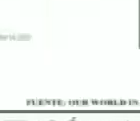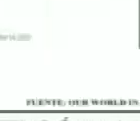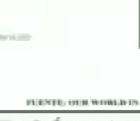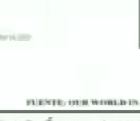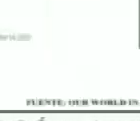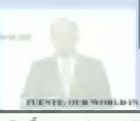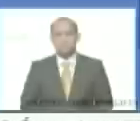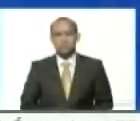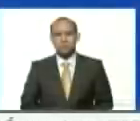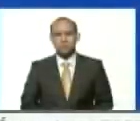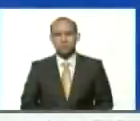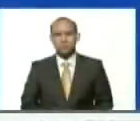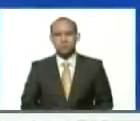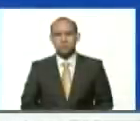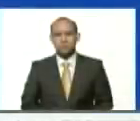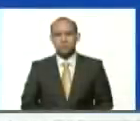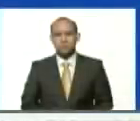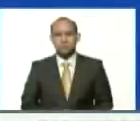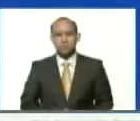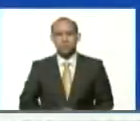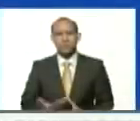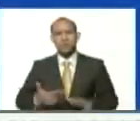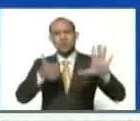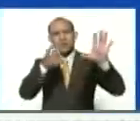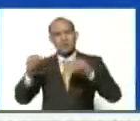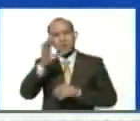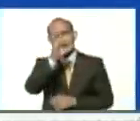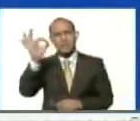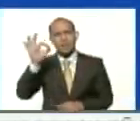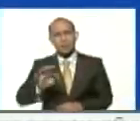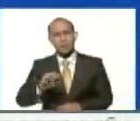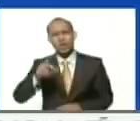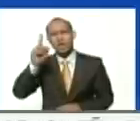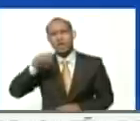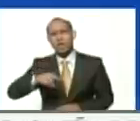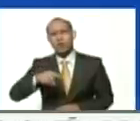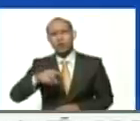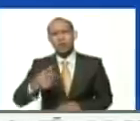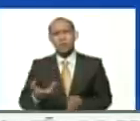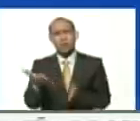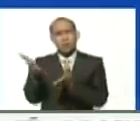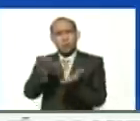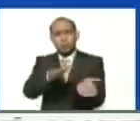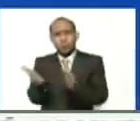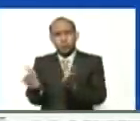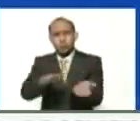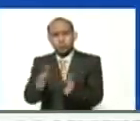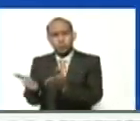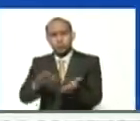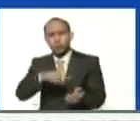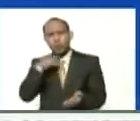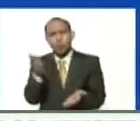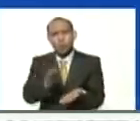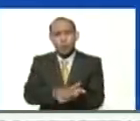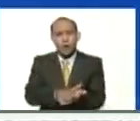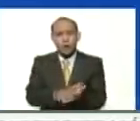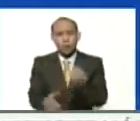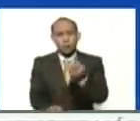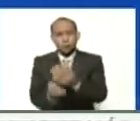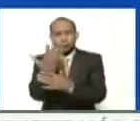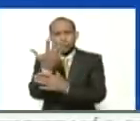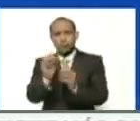en un 60 por ciento la ocurrencia de muertos a partir de la aparición